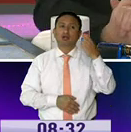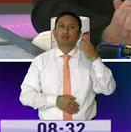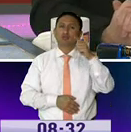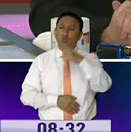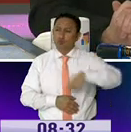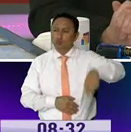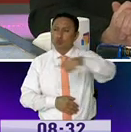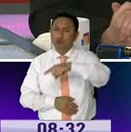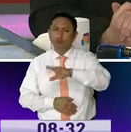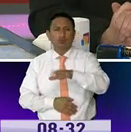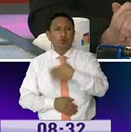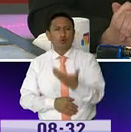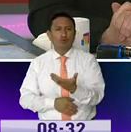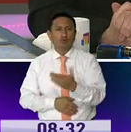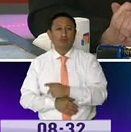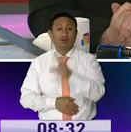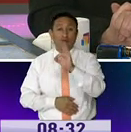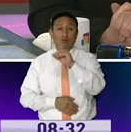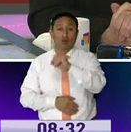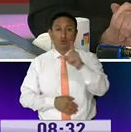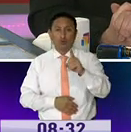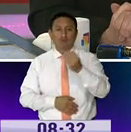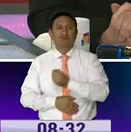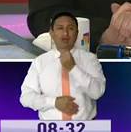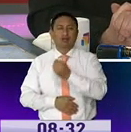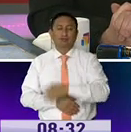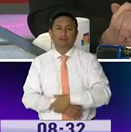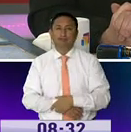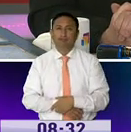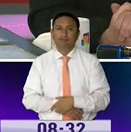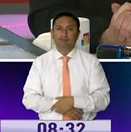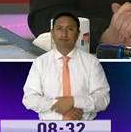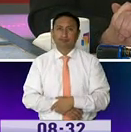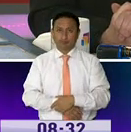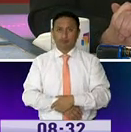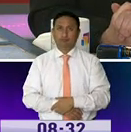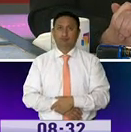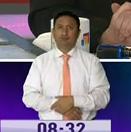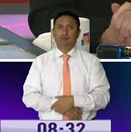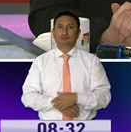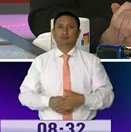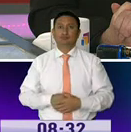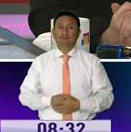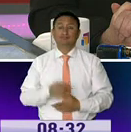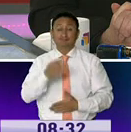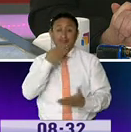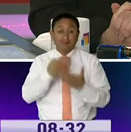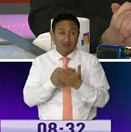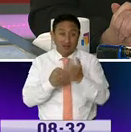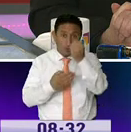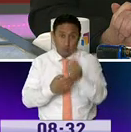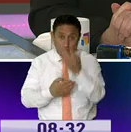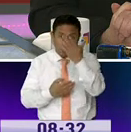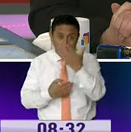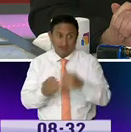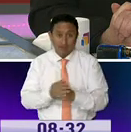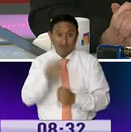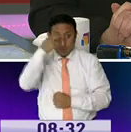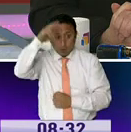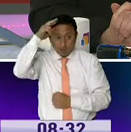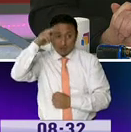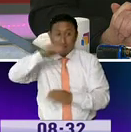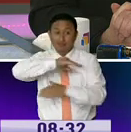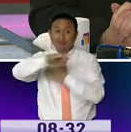logística que tiene desarrollado el ECU911? Bueno, muchísimas gracias. Buenos días, mi querido Roberto. Un saludo a